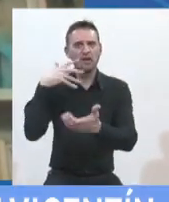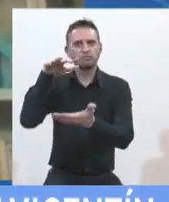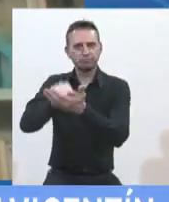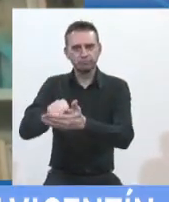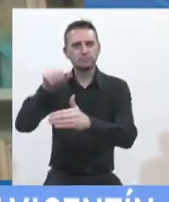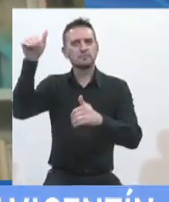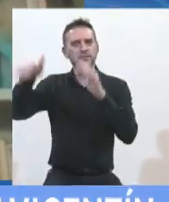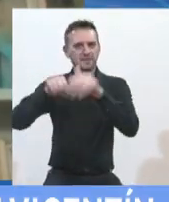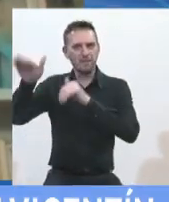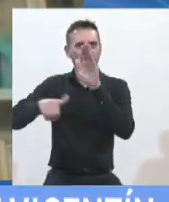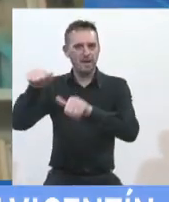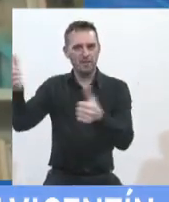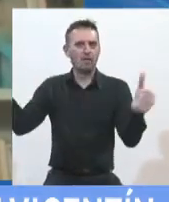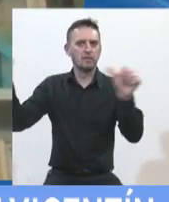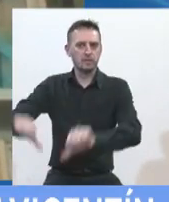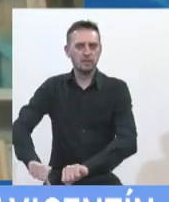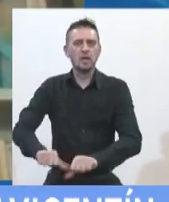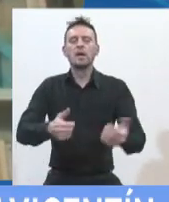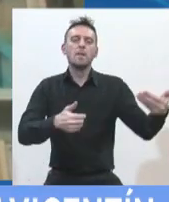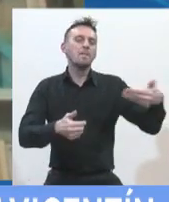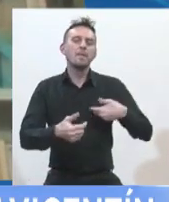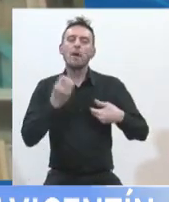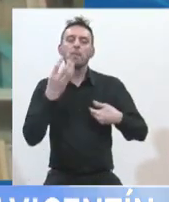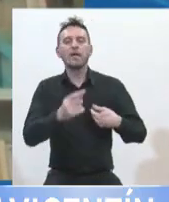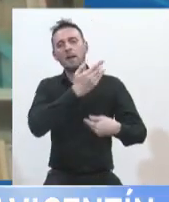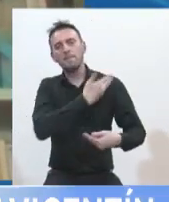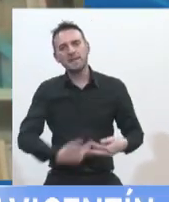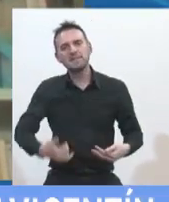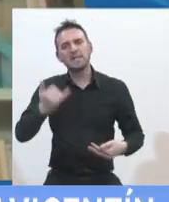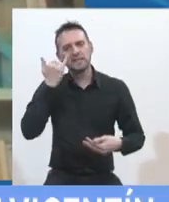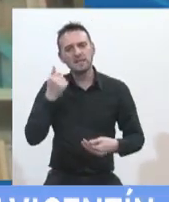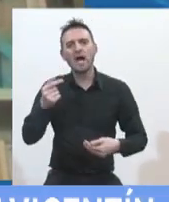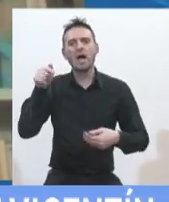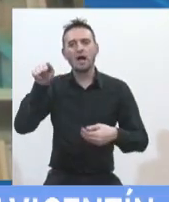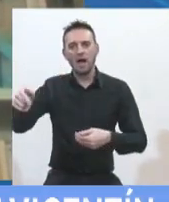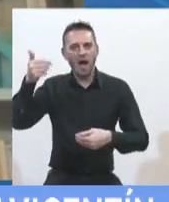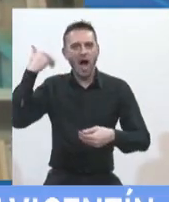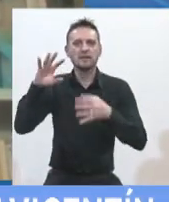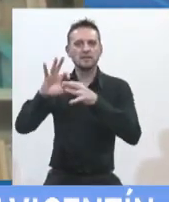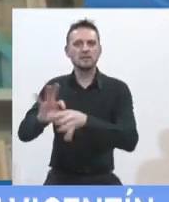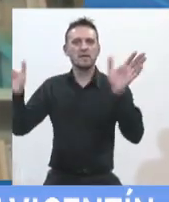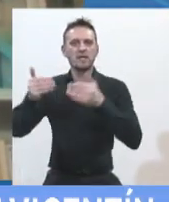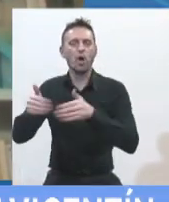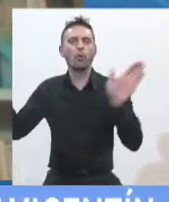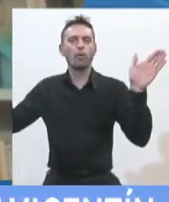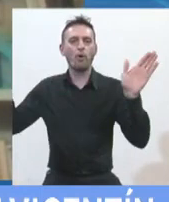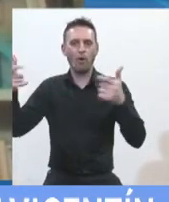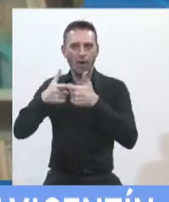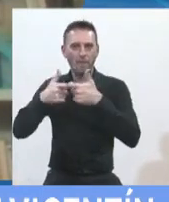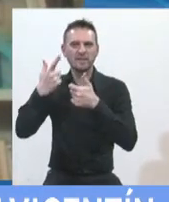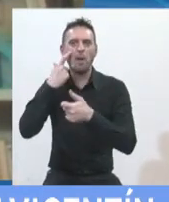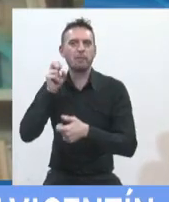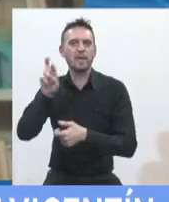concurso que terminó quebrada y el argumento era porque el presidente había ido a inaugurar la planta de esa empresa que queda en pilar